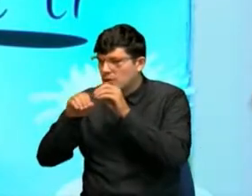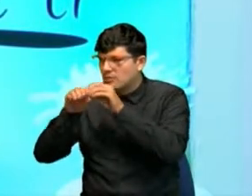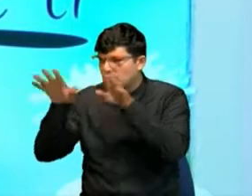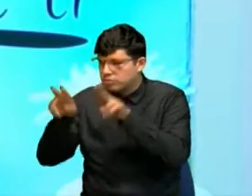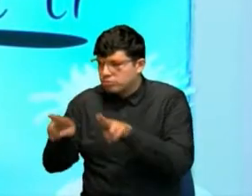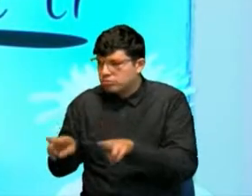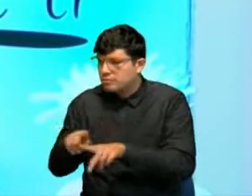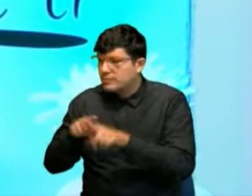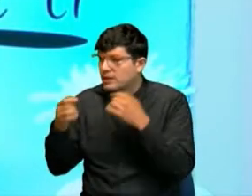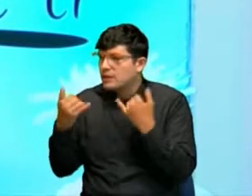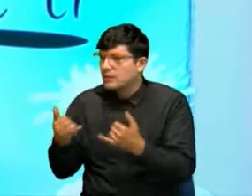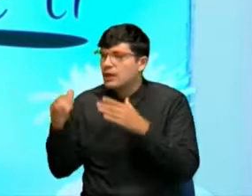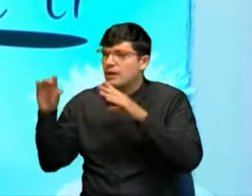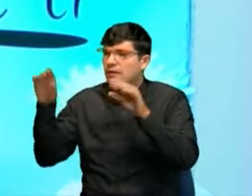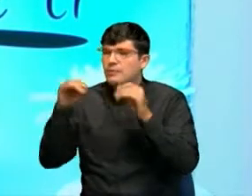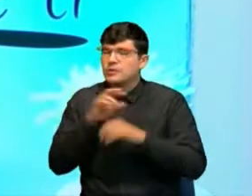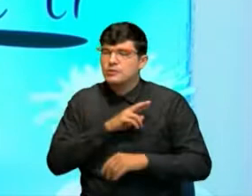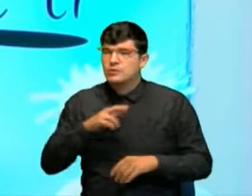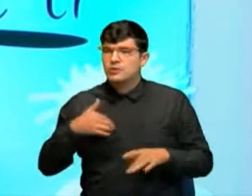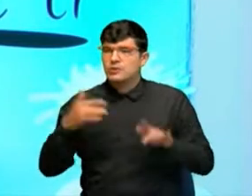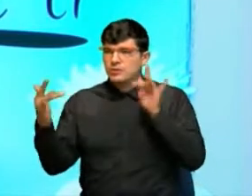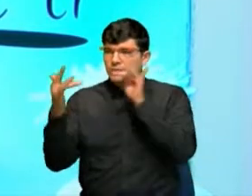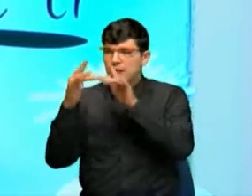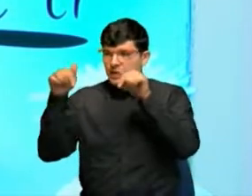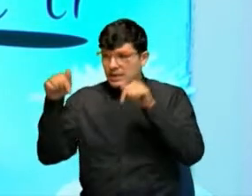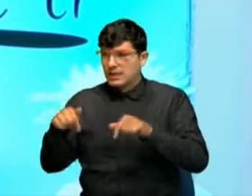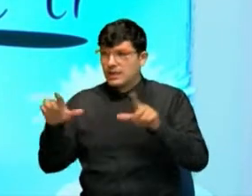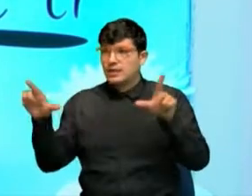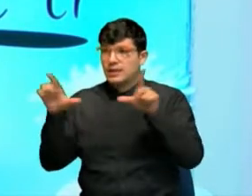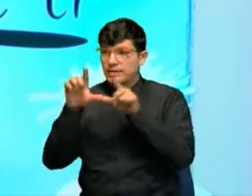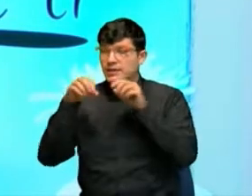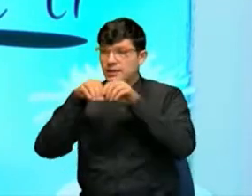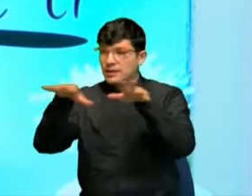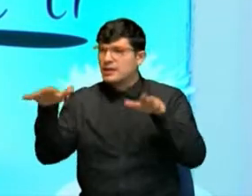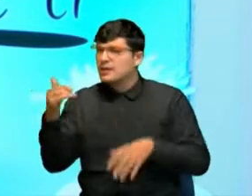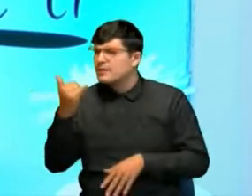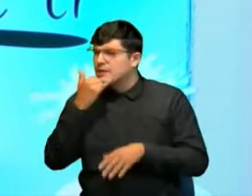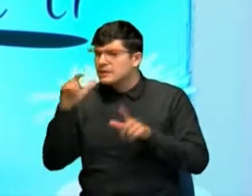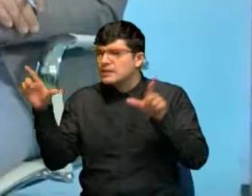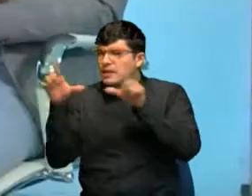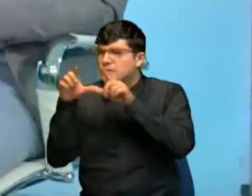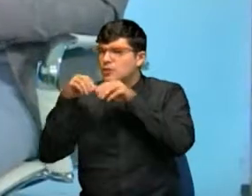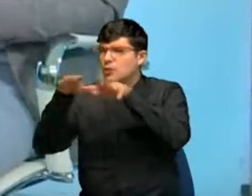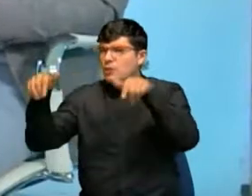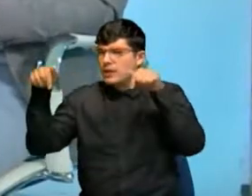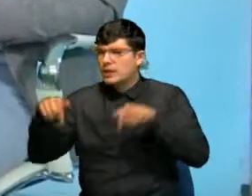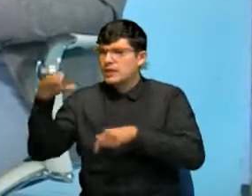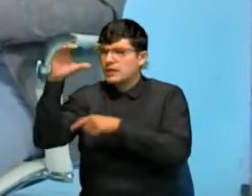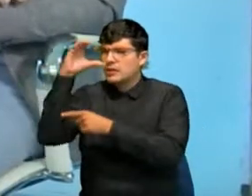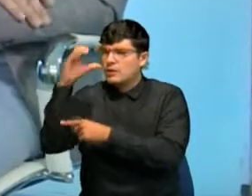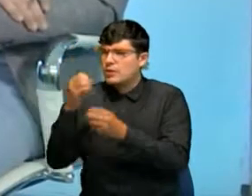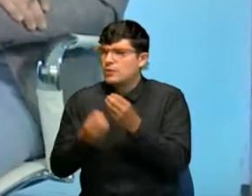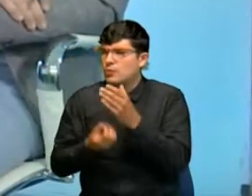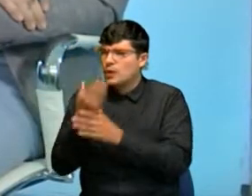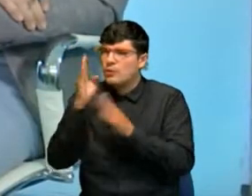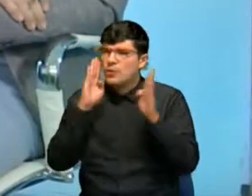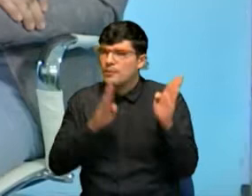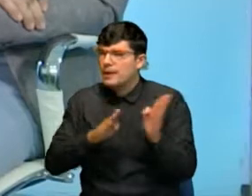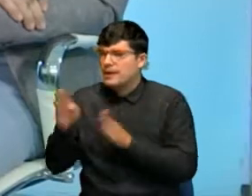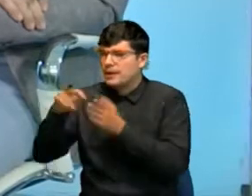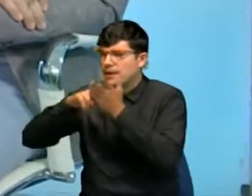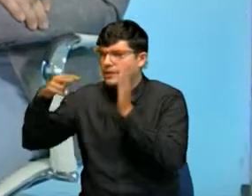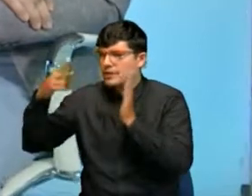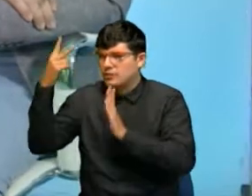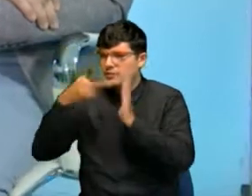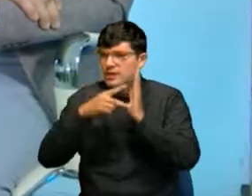ahora en lo que nos compete a nosotros, y es la televisión pública. ¿Qué va a pasar con la televisión pública en el país con este nuevo plan TIC